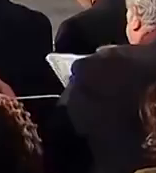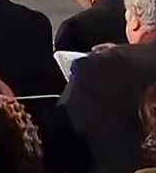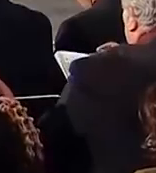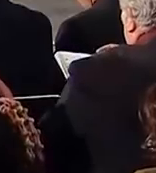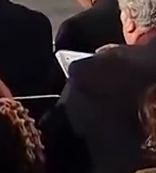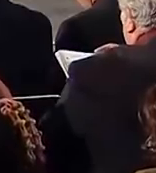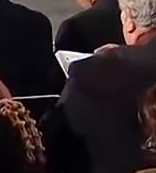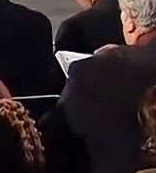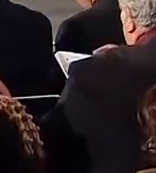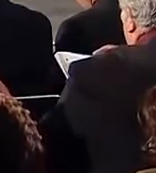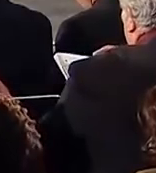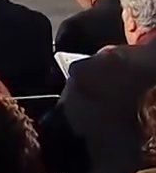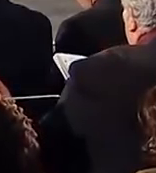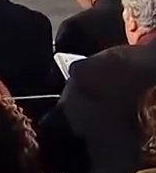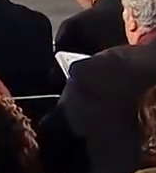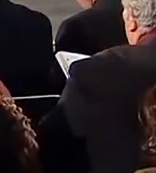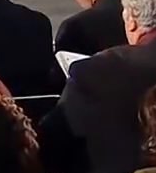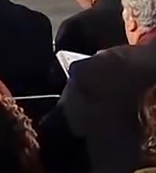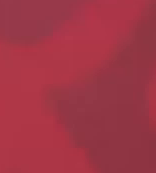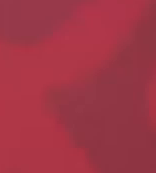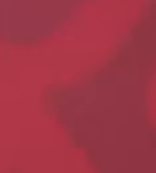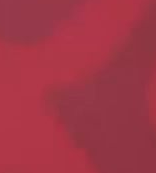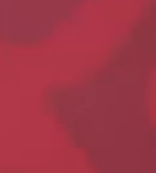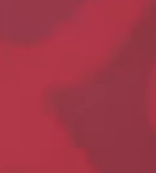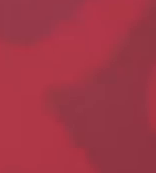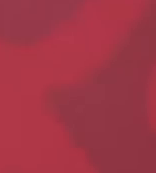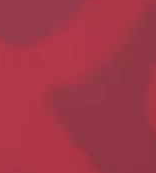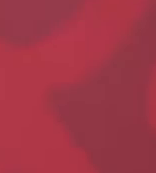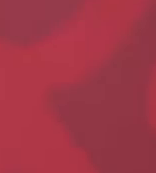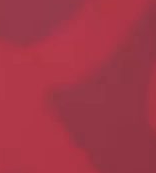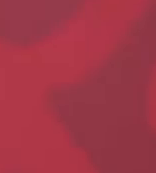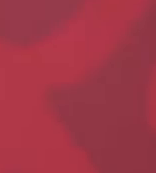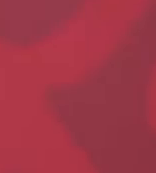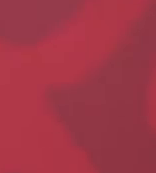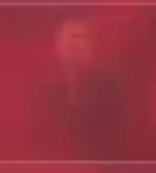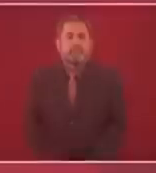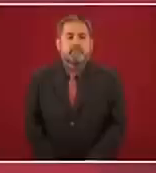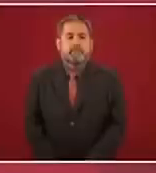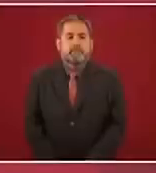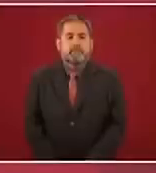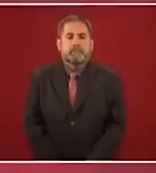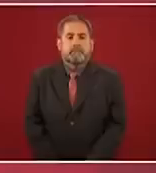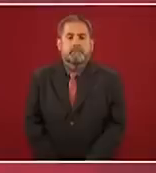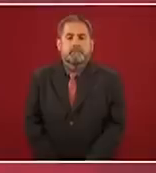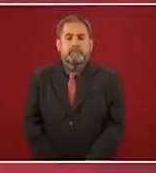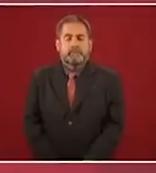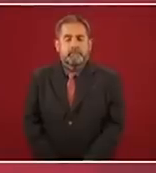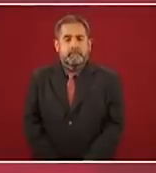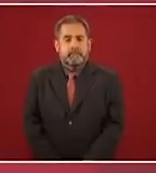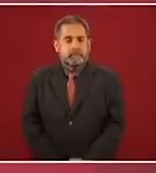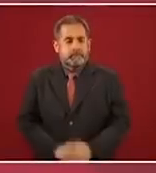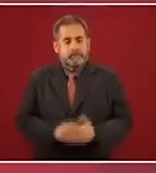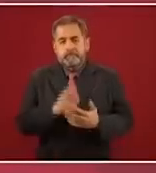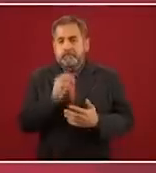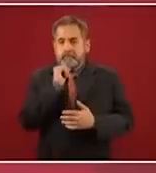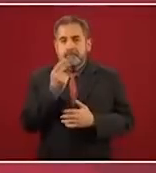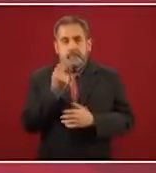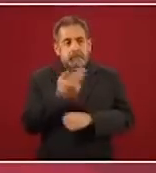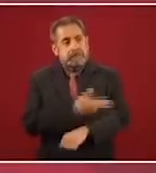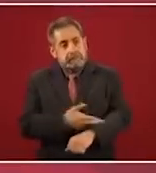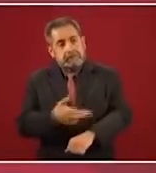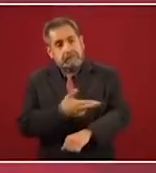burocrático, que no vaya a ser presénteme copia de su acta de